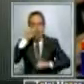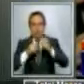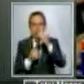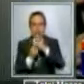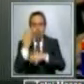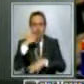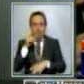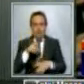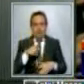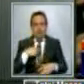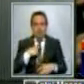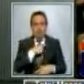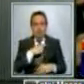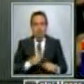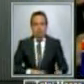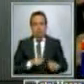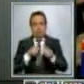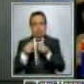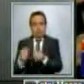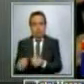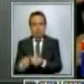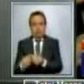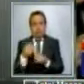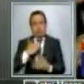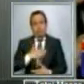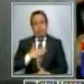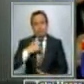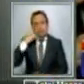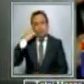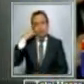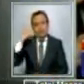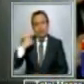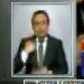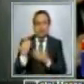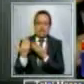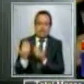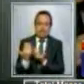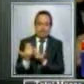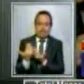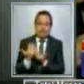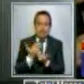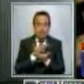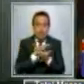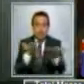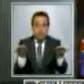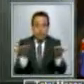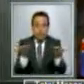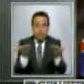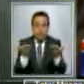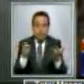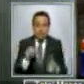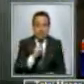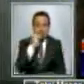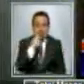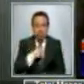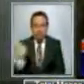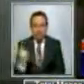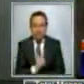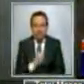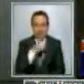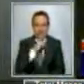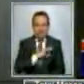hoy traspasan experiencia mis sueños mis esperanzas ustedes que animaron esta segunda vuelta y reencantar